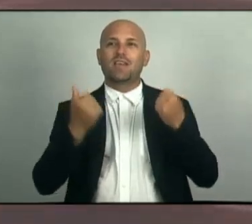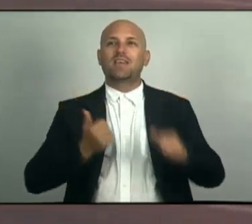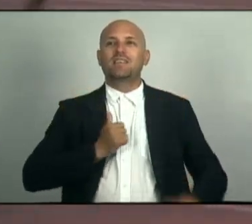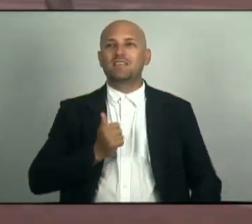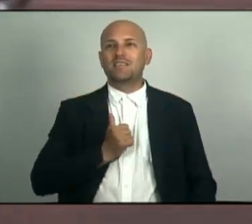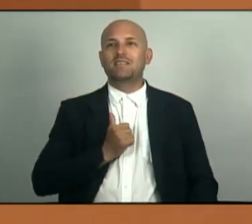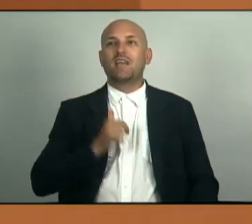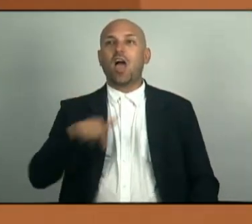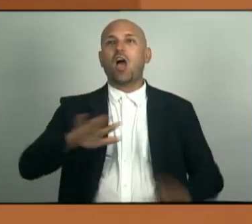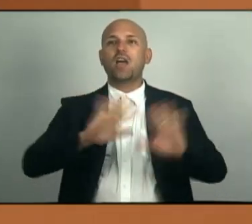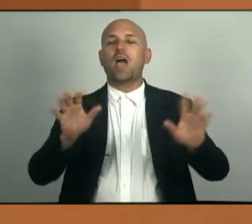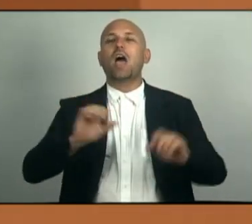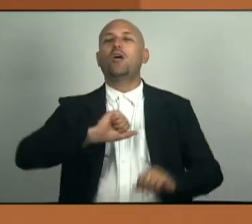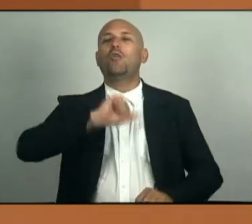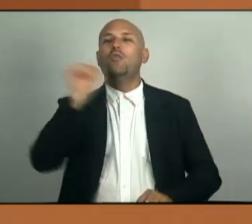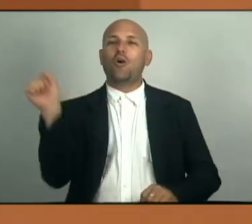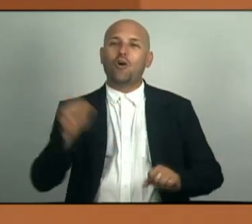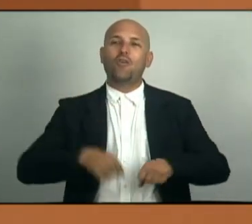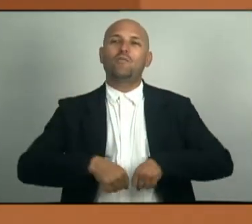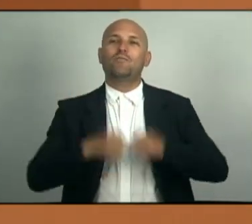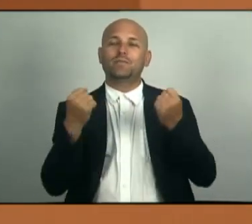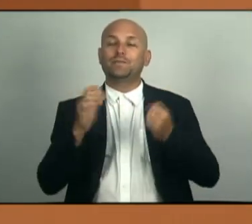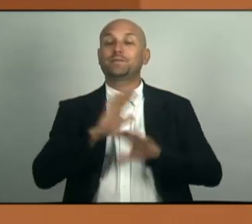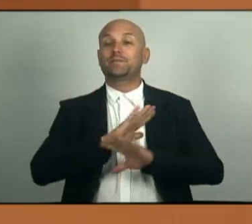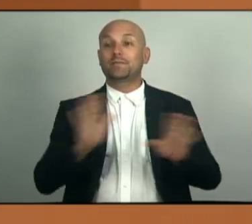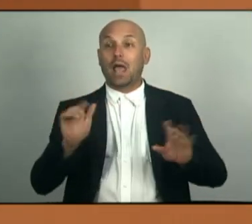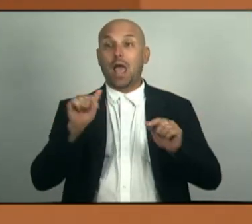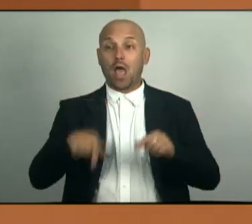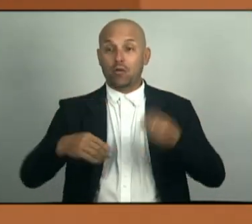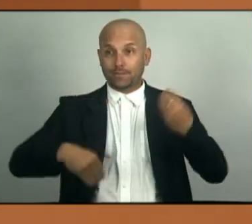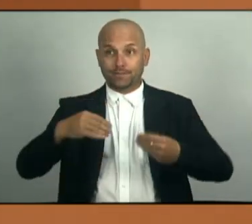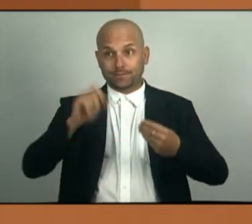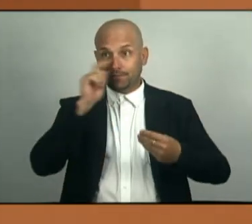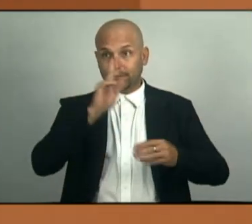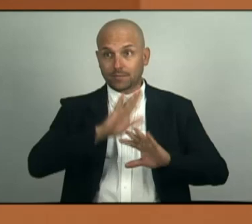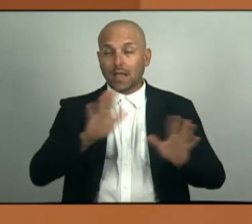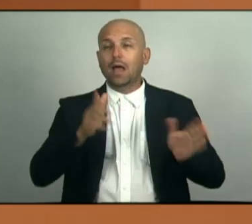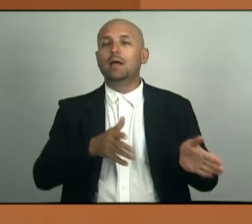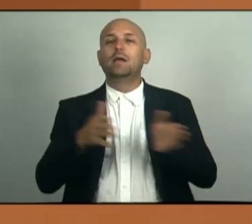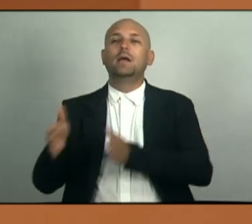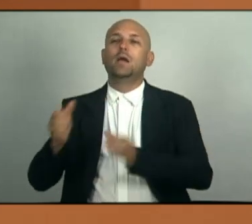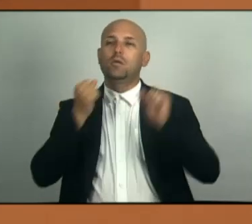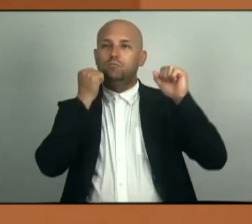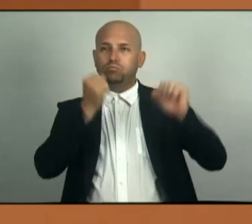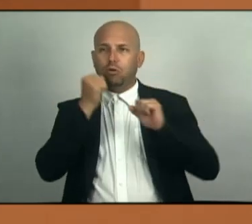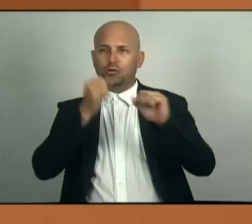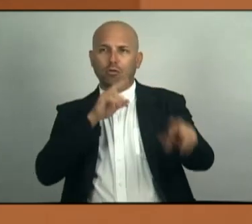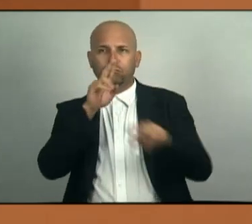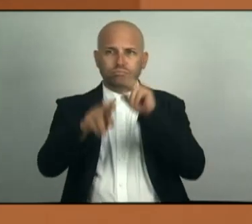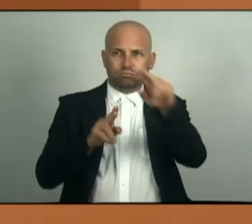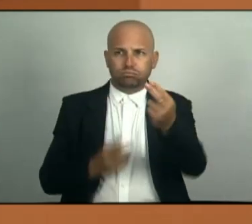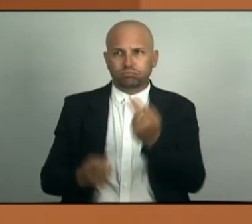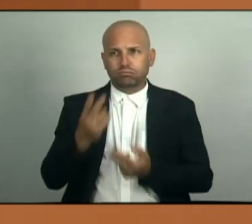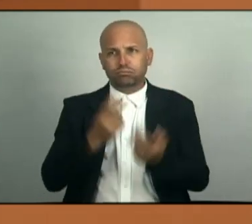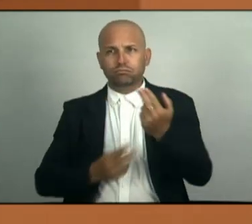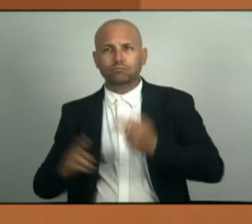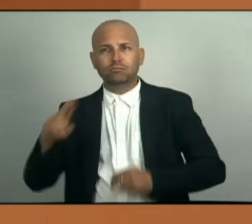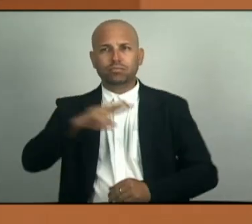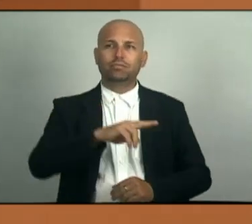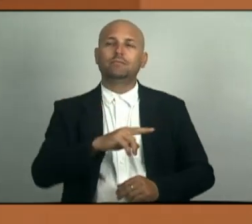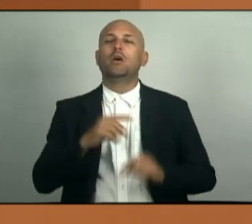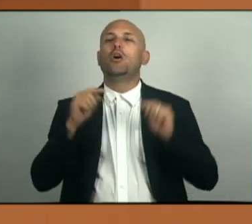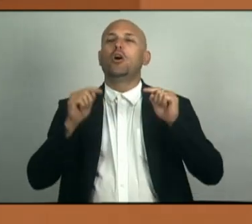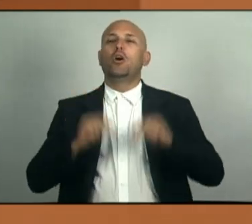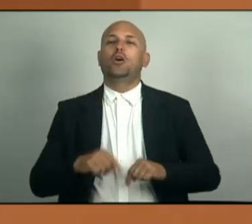de Cuba del atletismo paso al boxeo el deporte de los puños porque durante esta semana